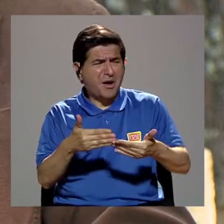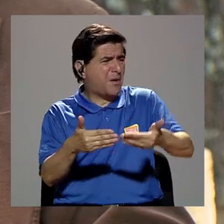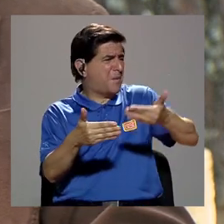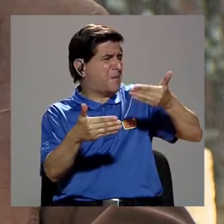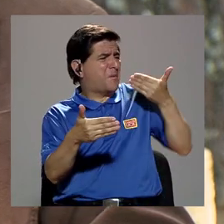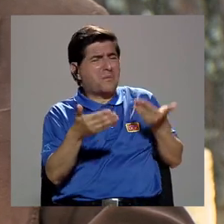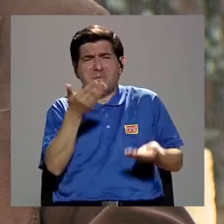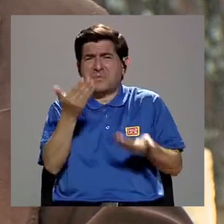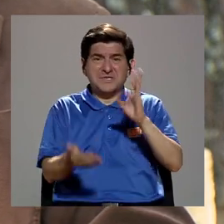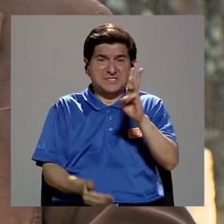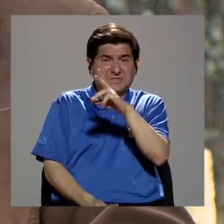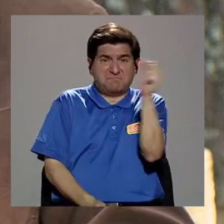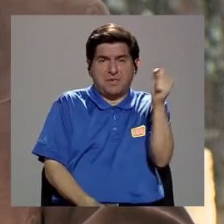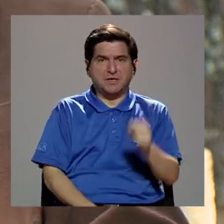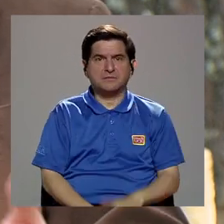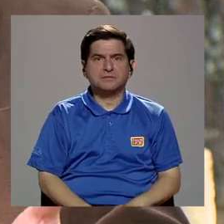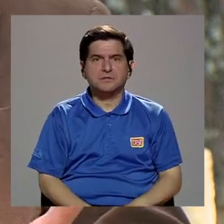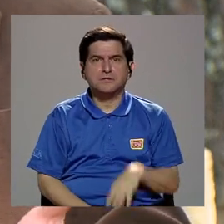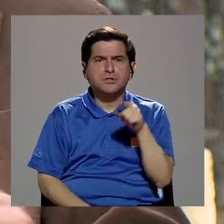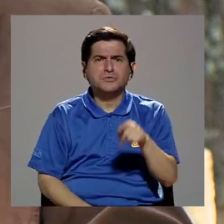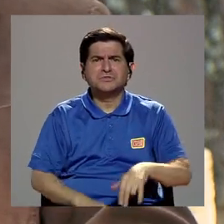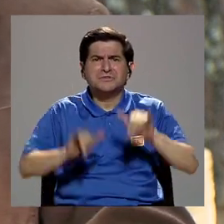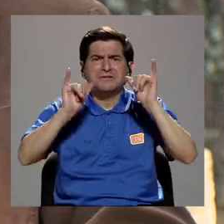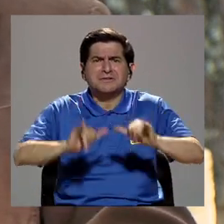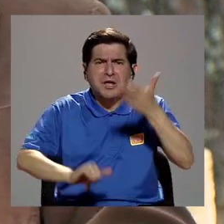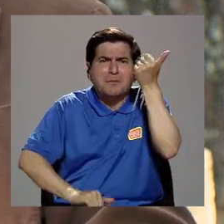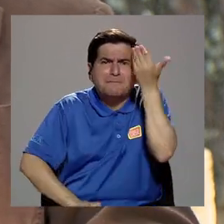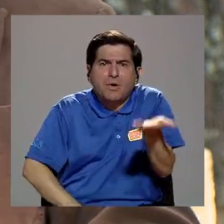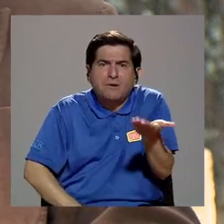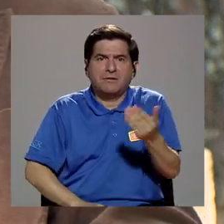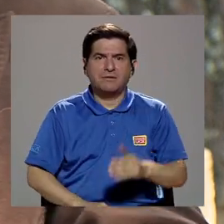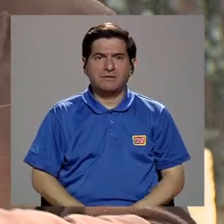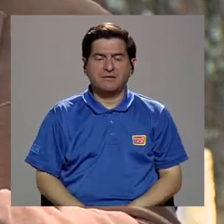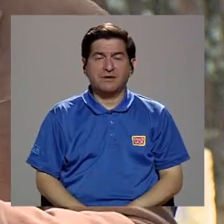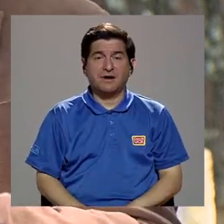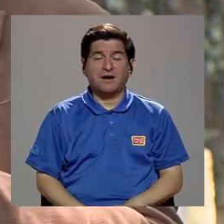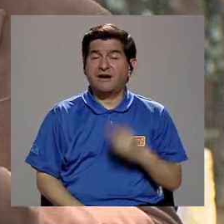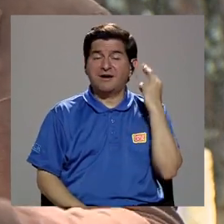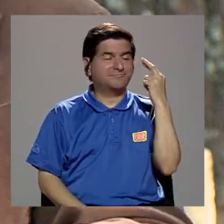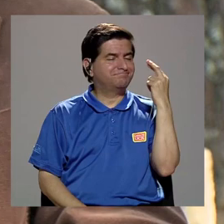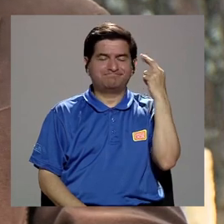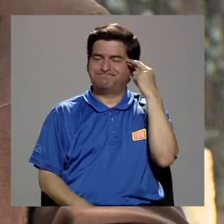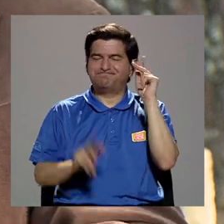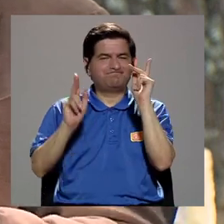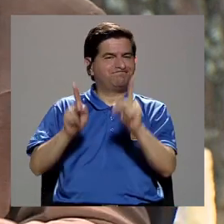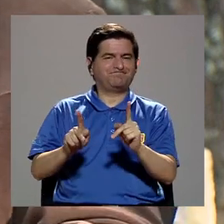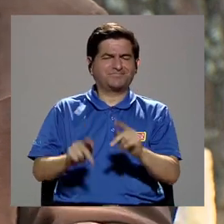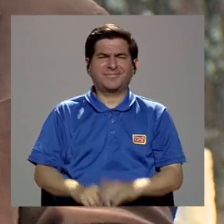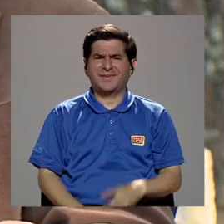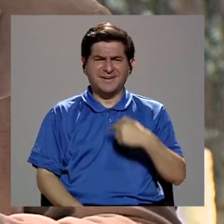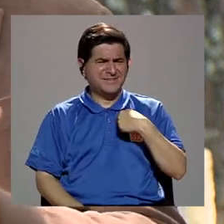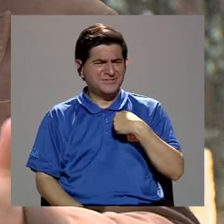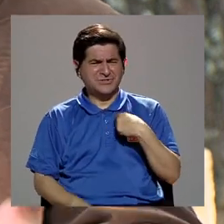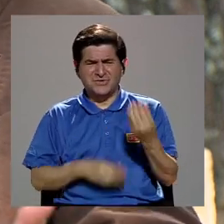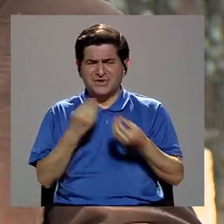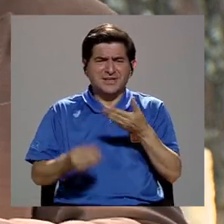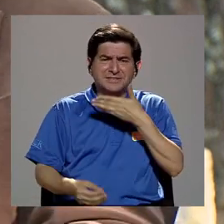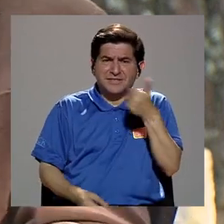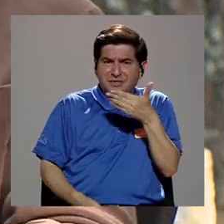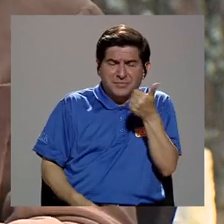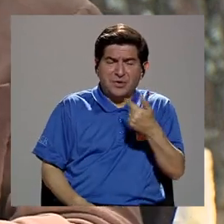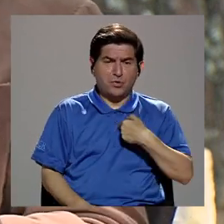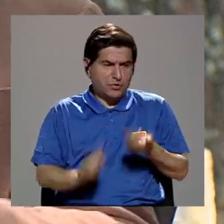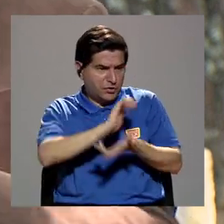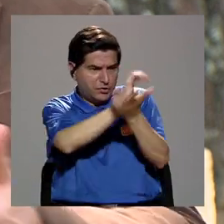ya bastante rato, hace como unos 6 meses. Le digo, ¿pero cómo se dejó tanto? Bueno, es porque no hace esa reflexión. ¿Qué tengo que hacer para ser mejor?